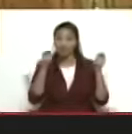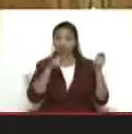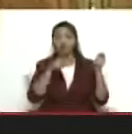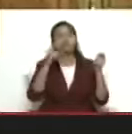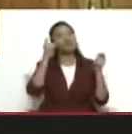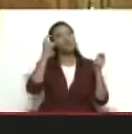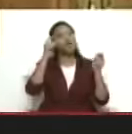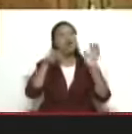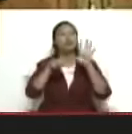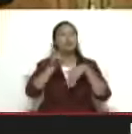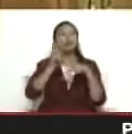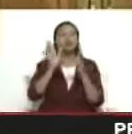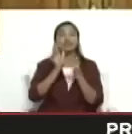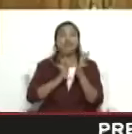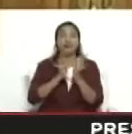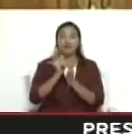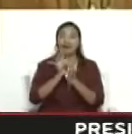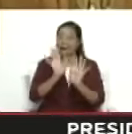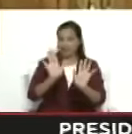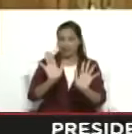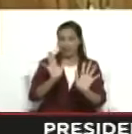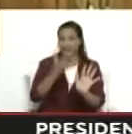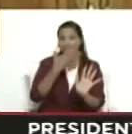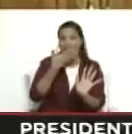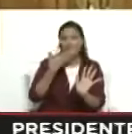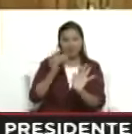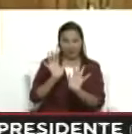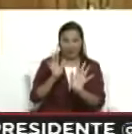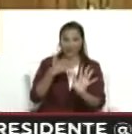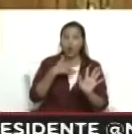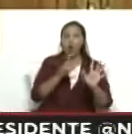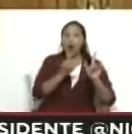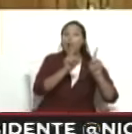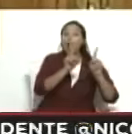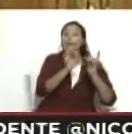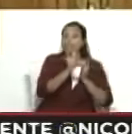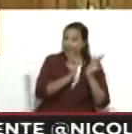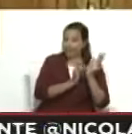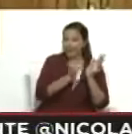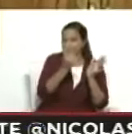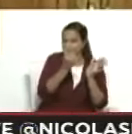Ah, no, todavía estoy en el 11. Ya no llegaba al 12.